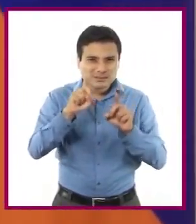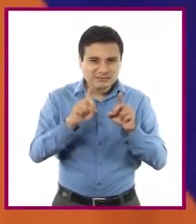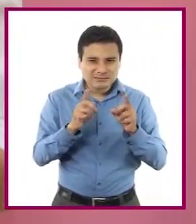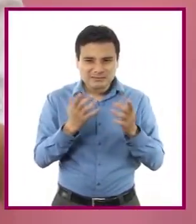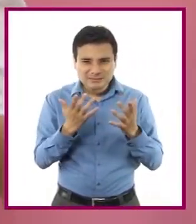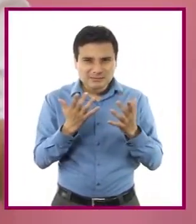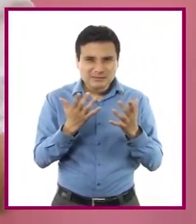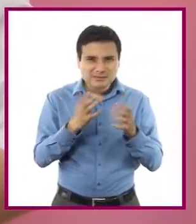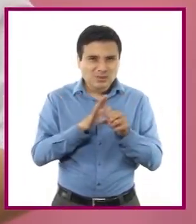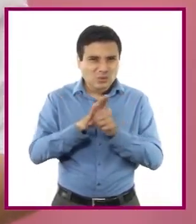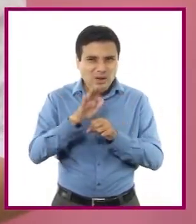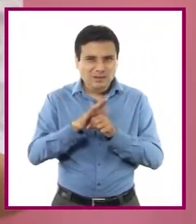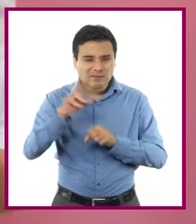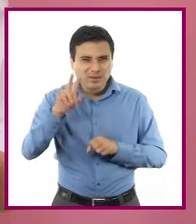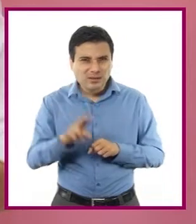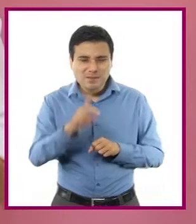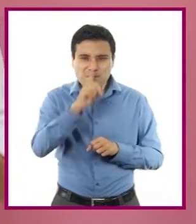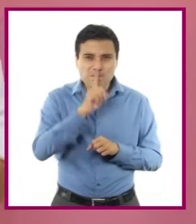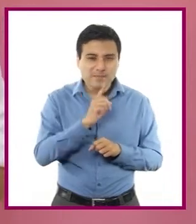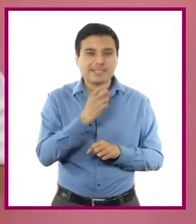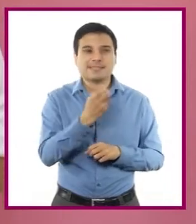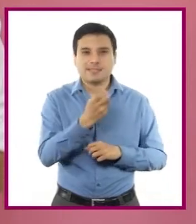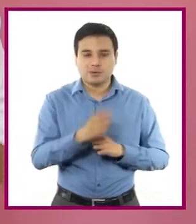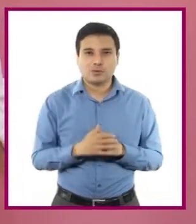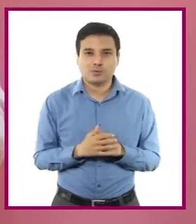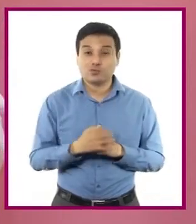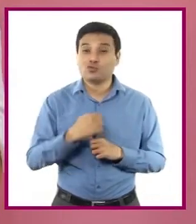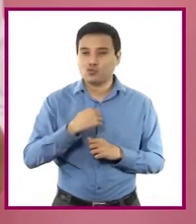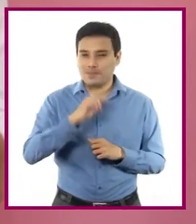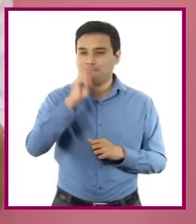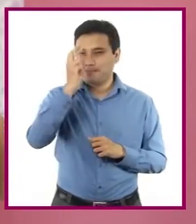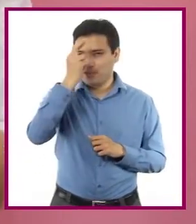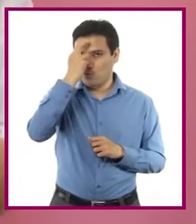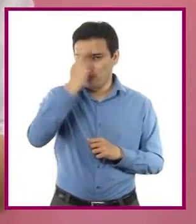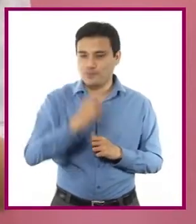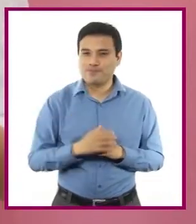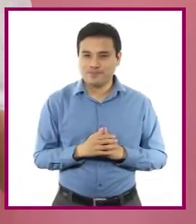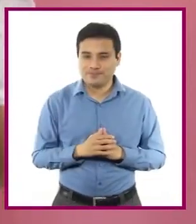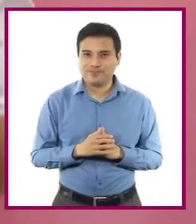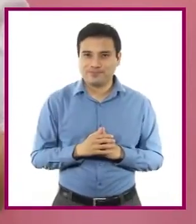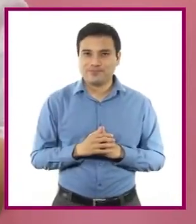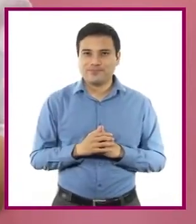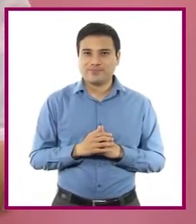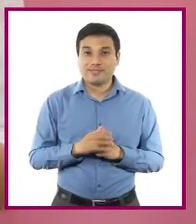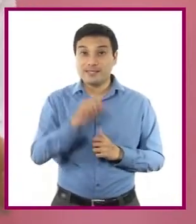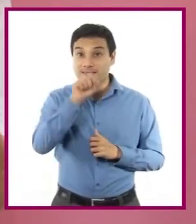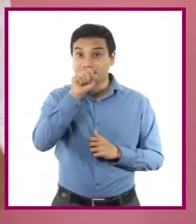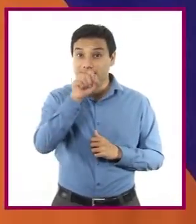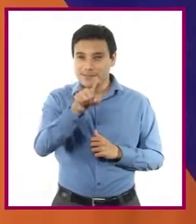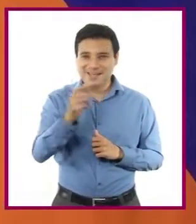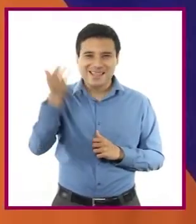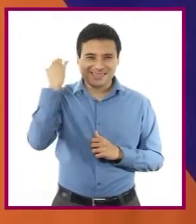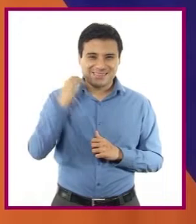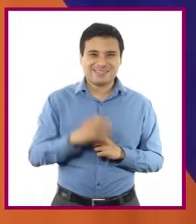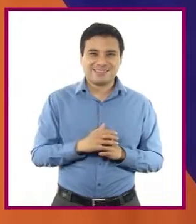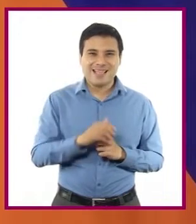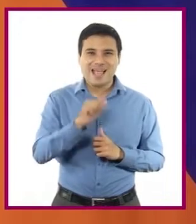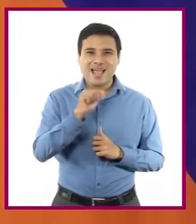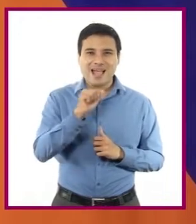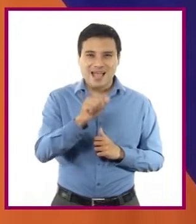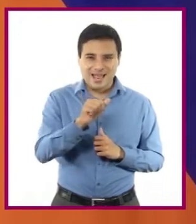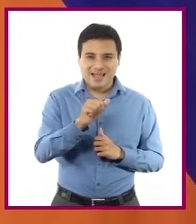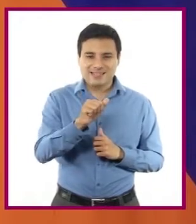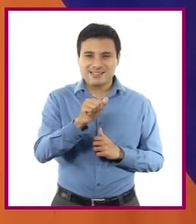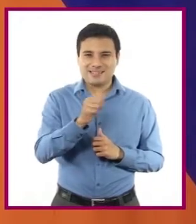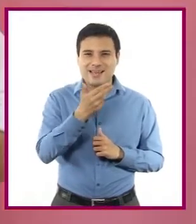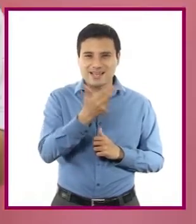considerar. Exactamente, y ahora que me acuerdo, eso también nos sucedió cuando surgió el virus H1N1,